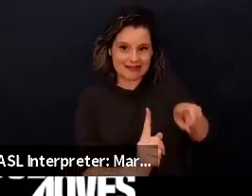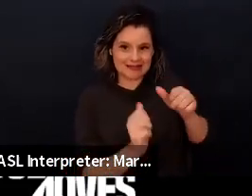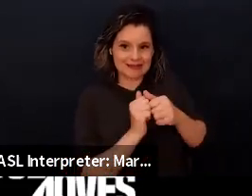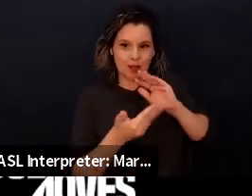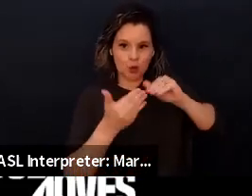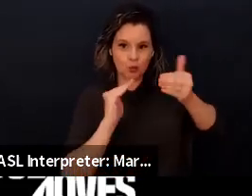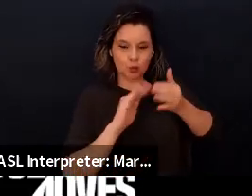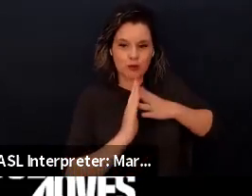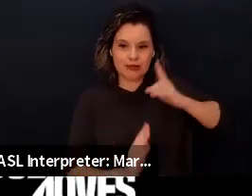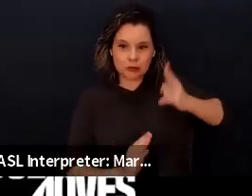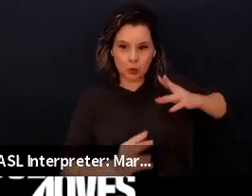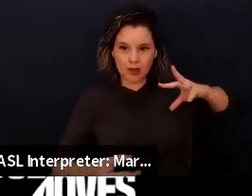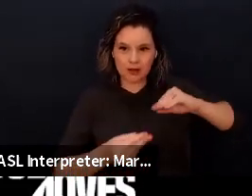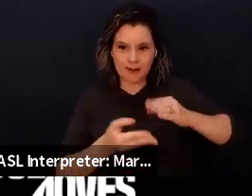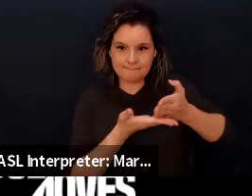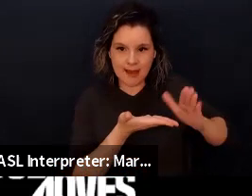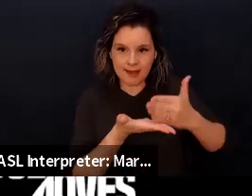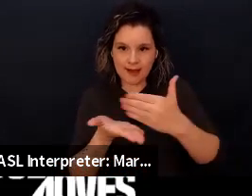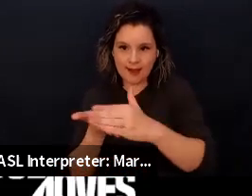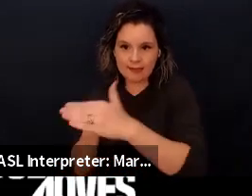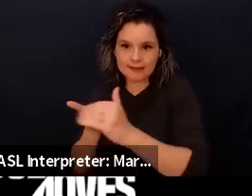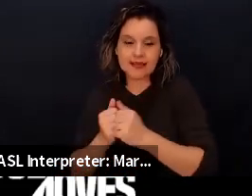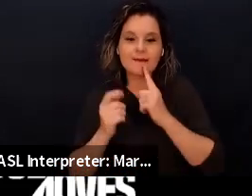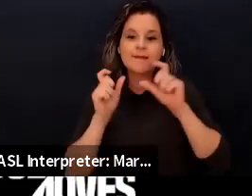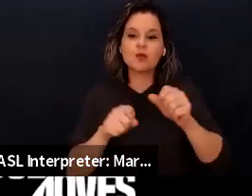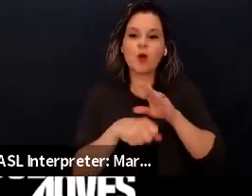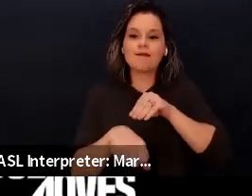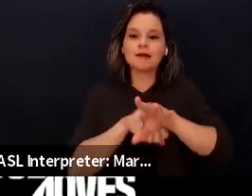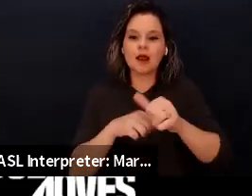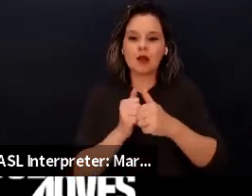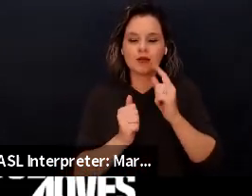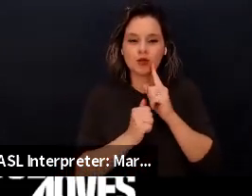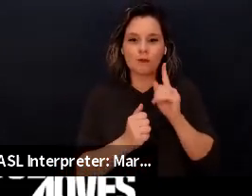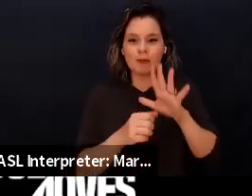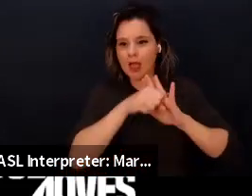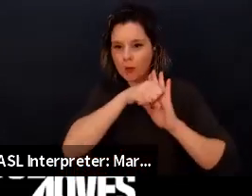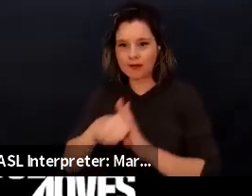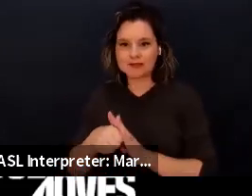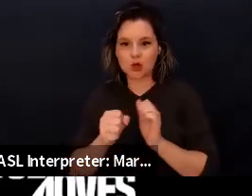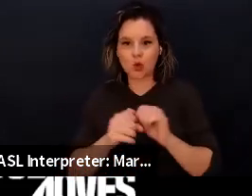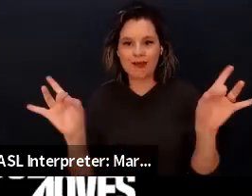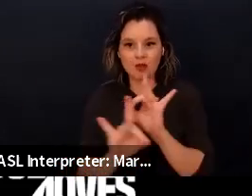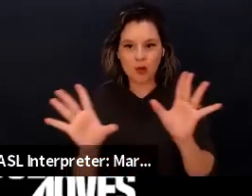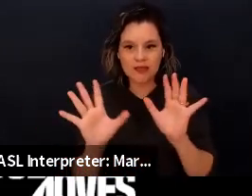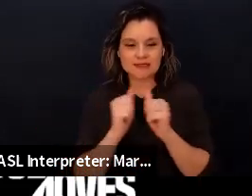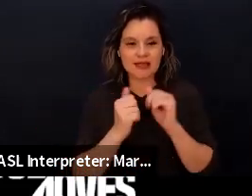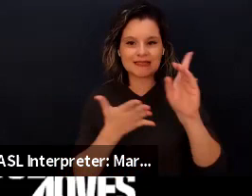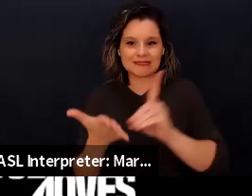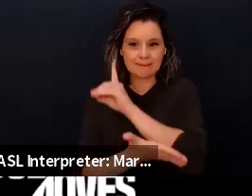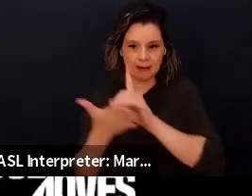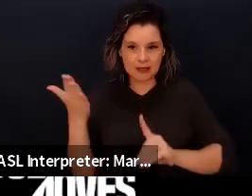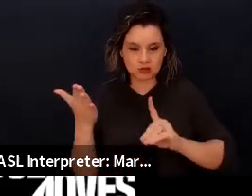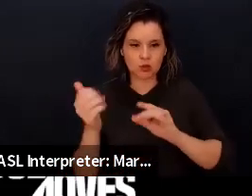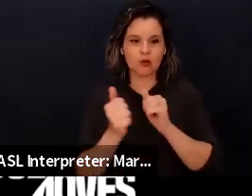comunidades históricamente marginadas que había sido afectado por la opresión, la violencia y la discriminación basada en